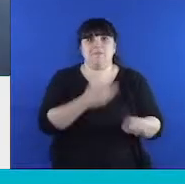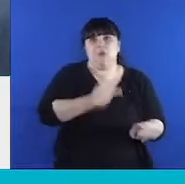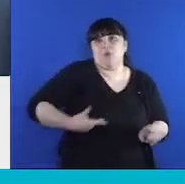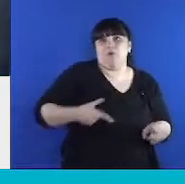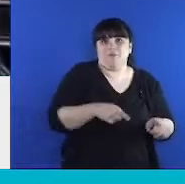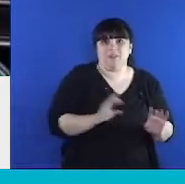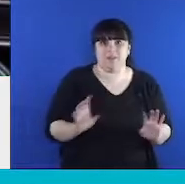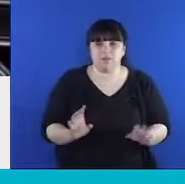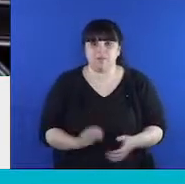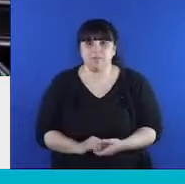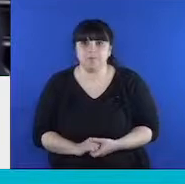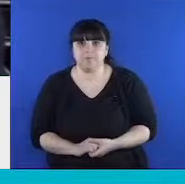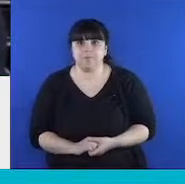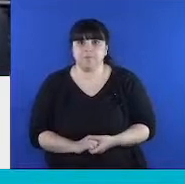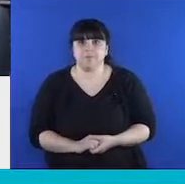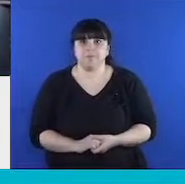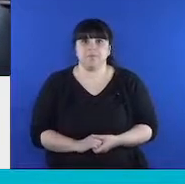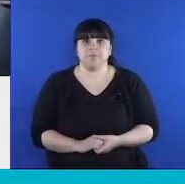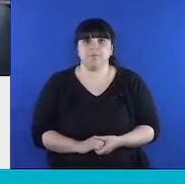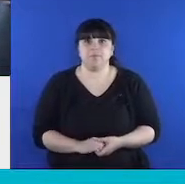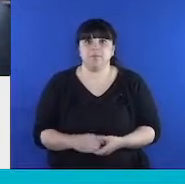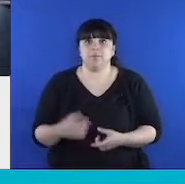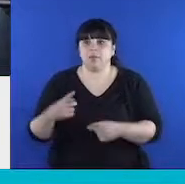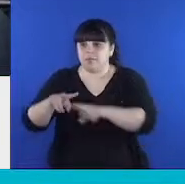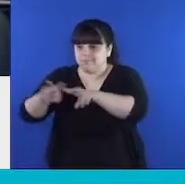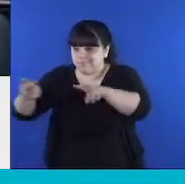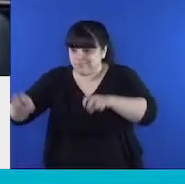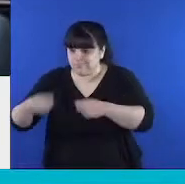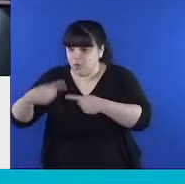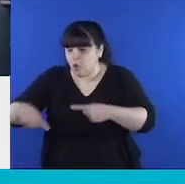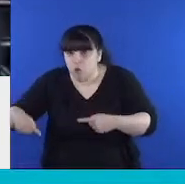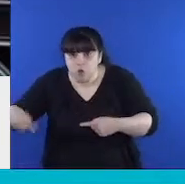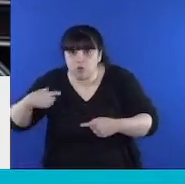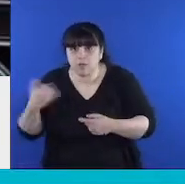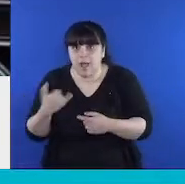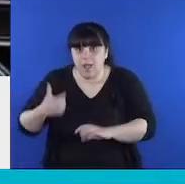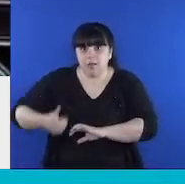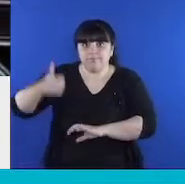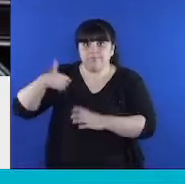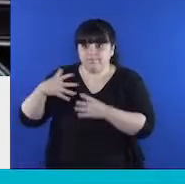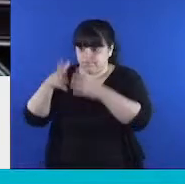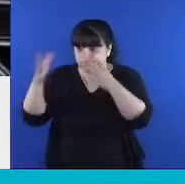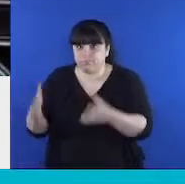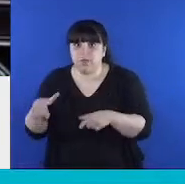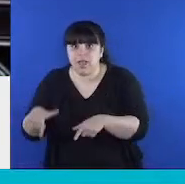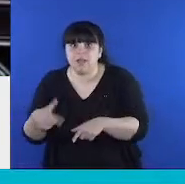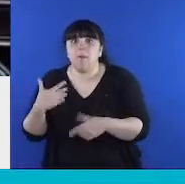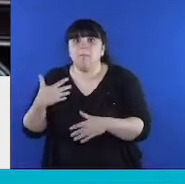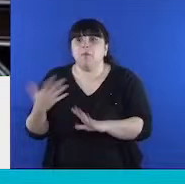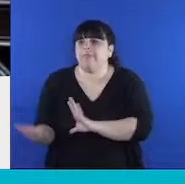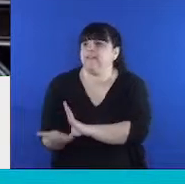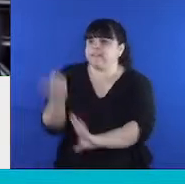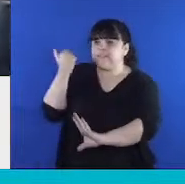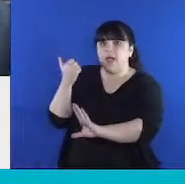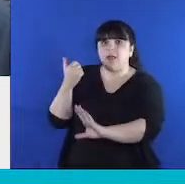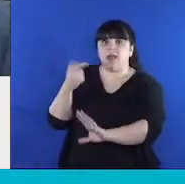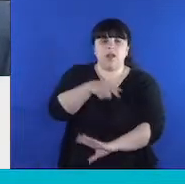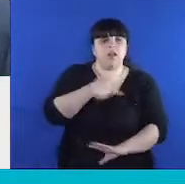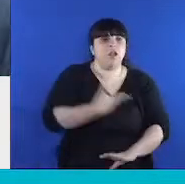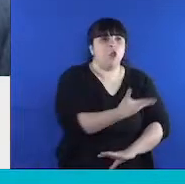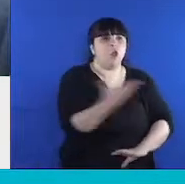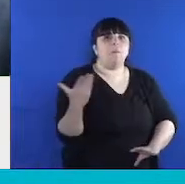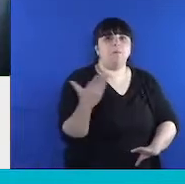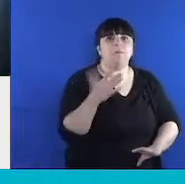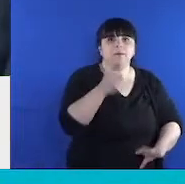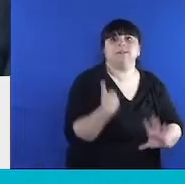Los bienes de las sociedades anónimas, señor presidente, no son inembargables como son los bienes del Estado. Y acá me voy a permitir leer